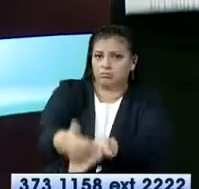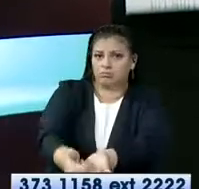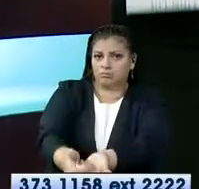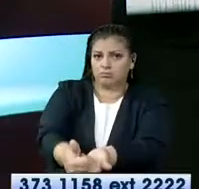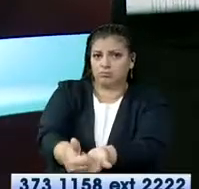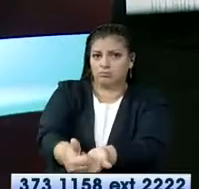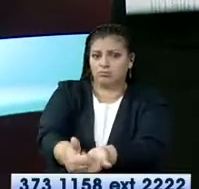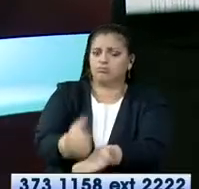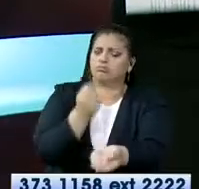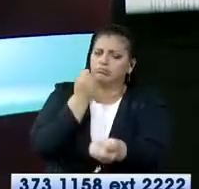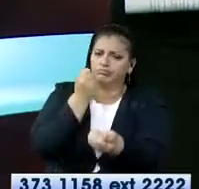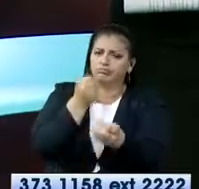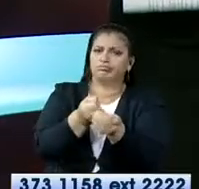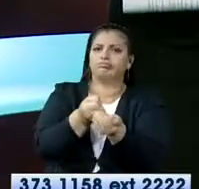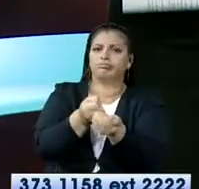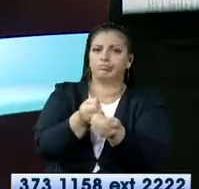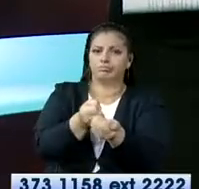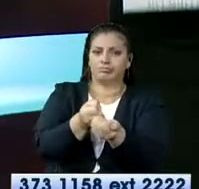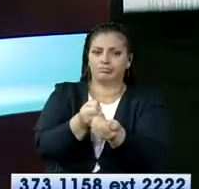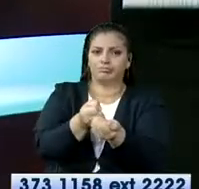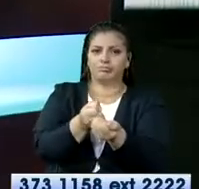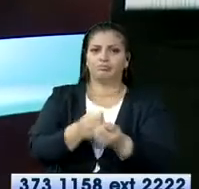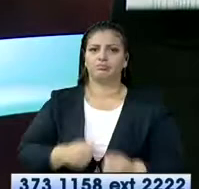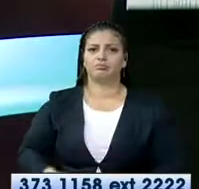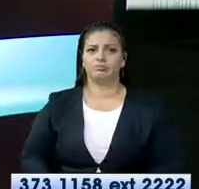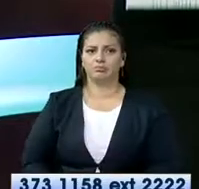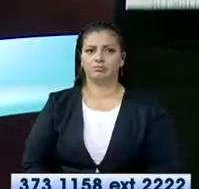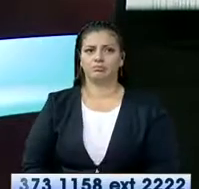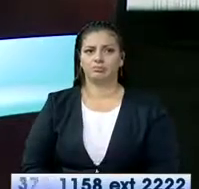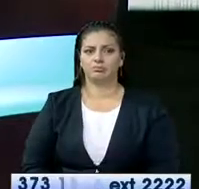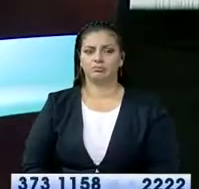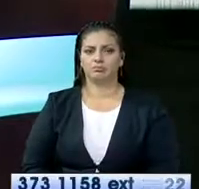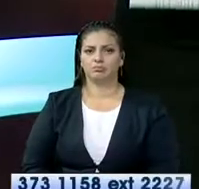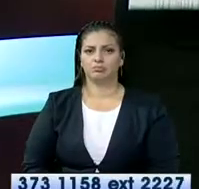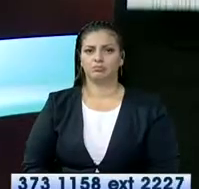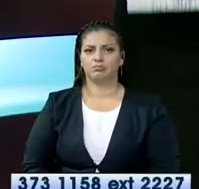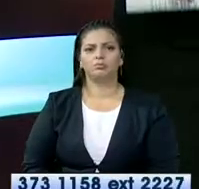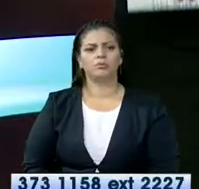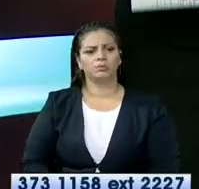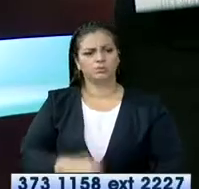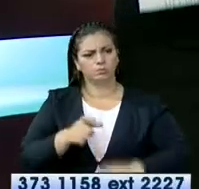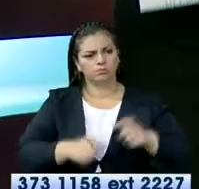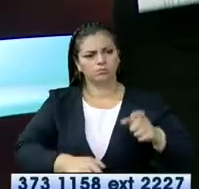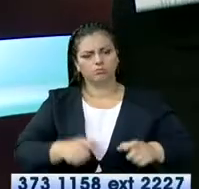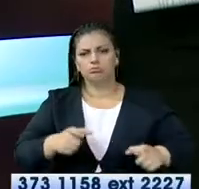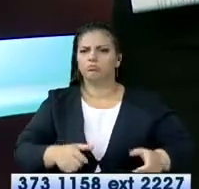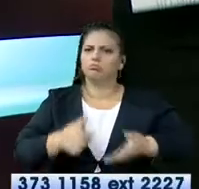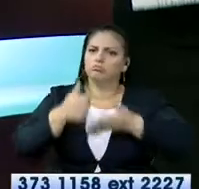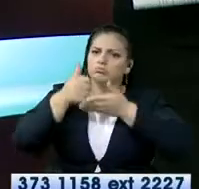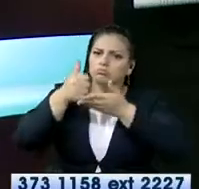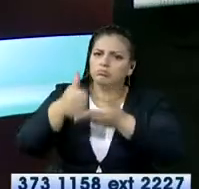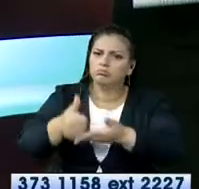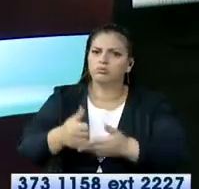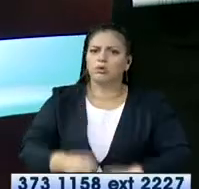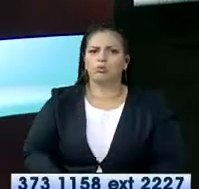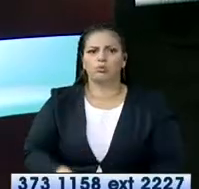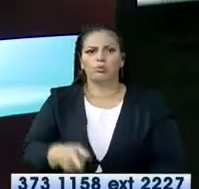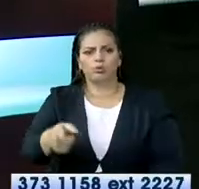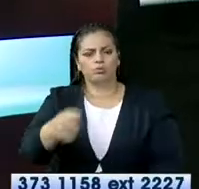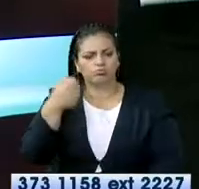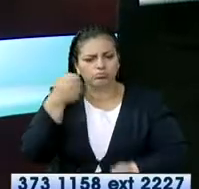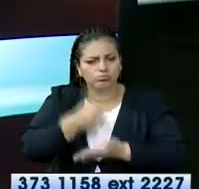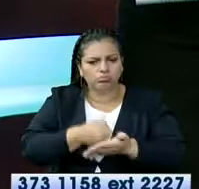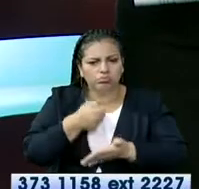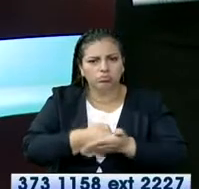todo nuestro apoyo. Tienes a verdaderos peleadores por la comunidad que luchan y